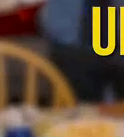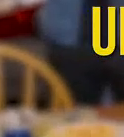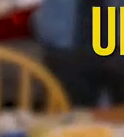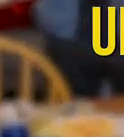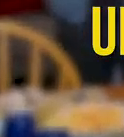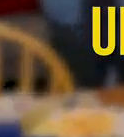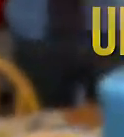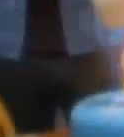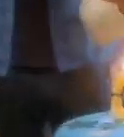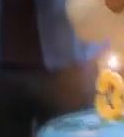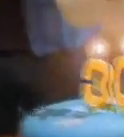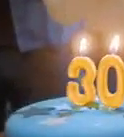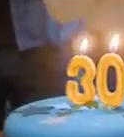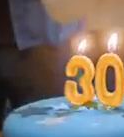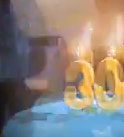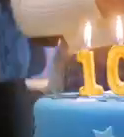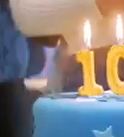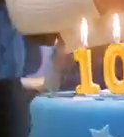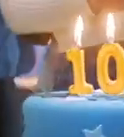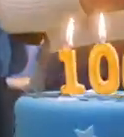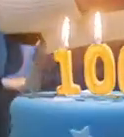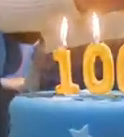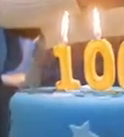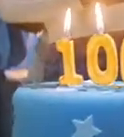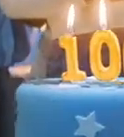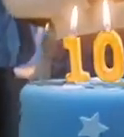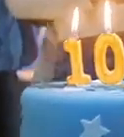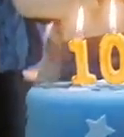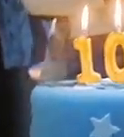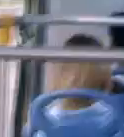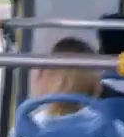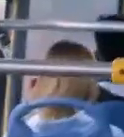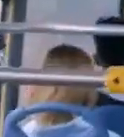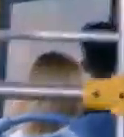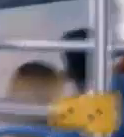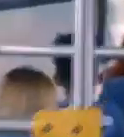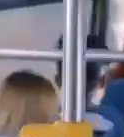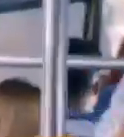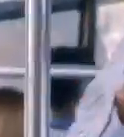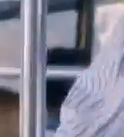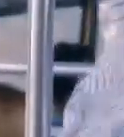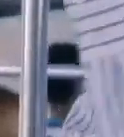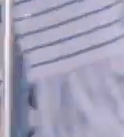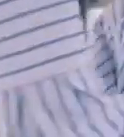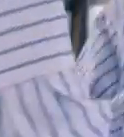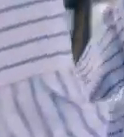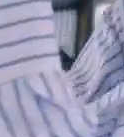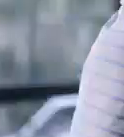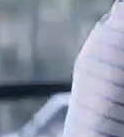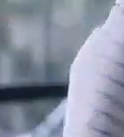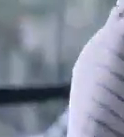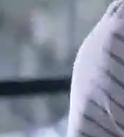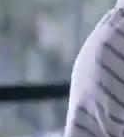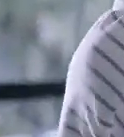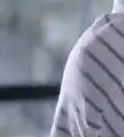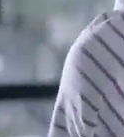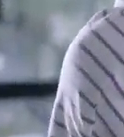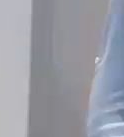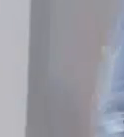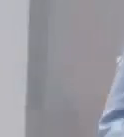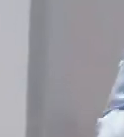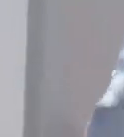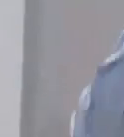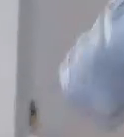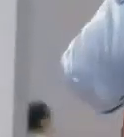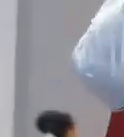Hay quienes llegamos a los 30 sintiéndonos de 100 años por el dolor. Dolor de hombro, 150 años. En